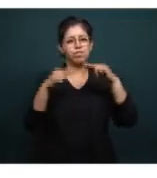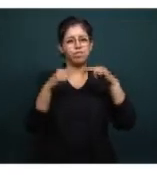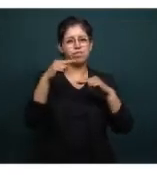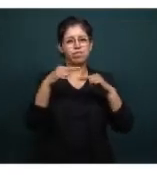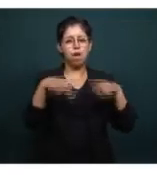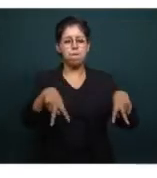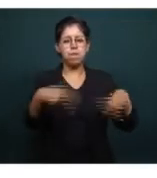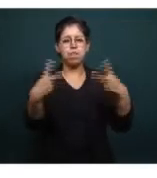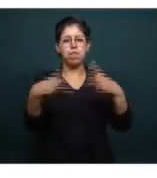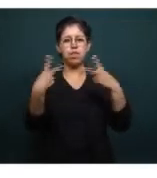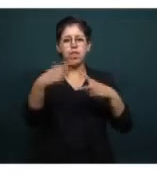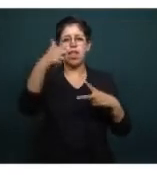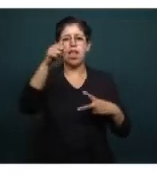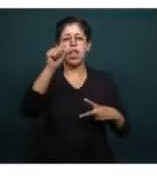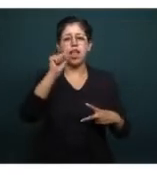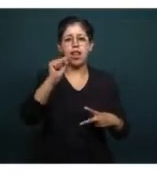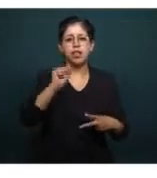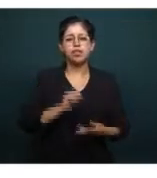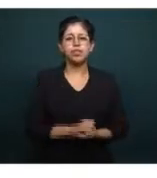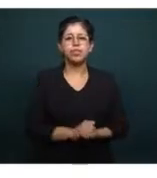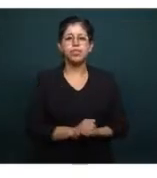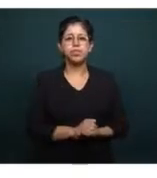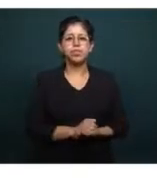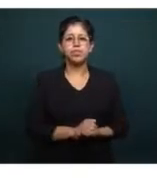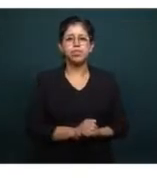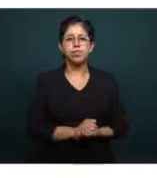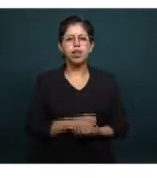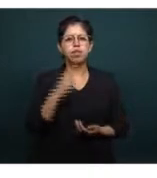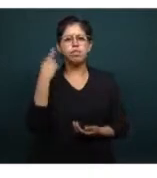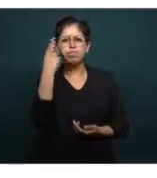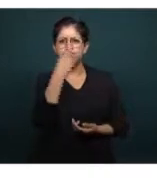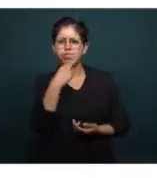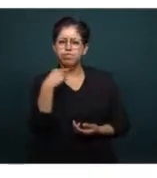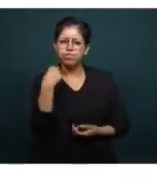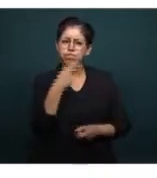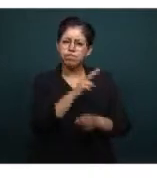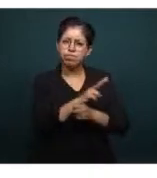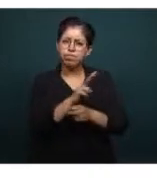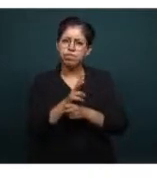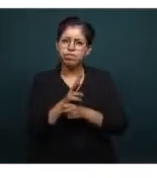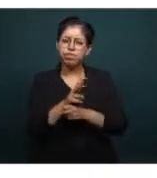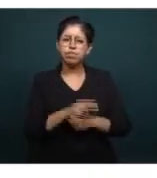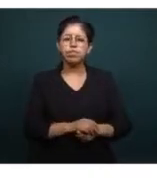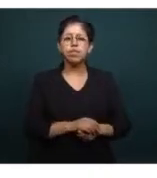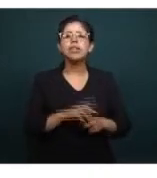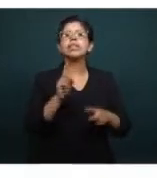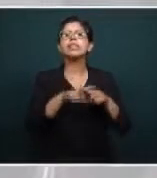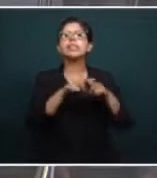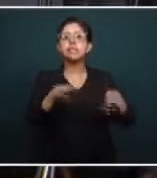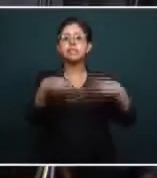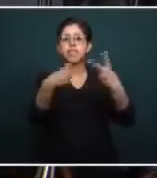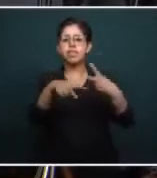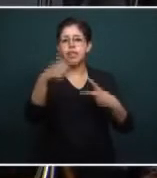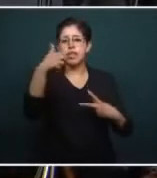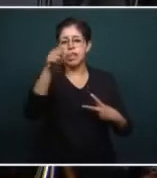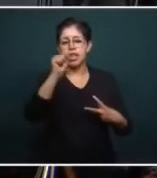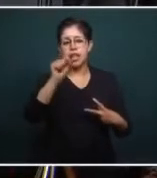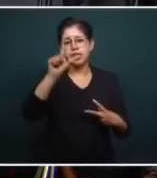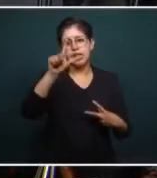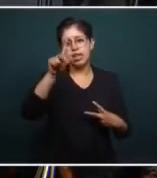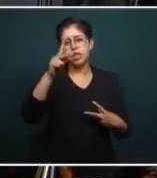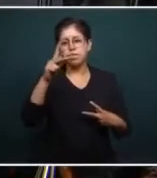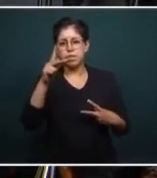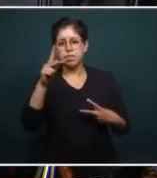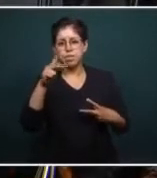con 50 centavos. 13.84 Y en per el tema de kilo. verificaciones, And when it came to a quienes expenden el gas LP, verifying, verificamos